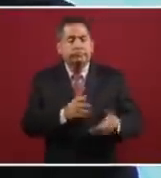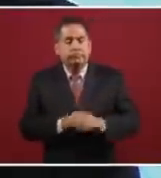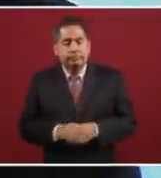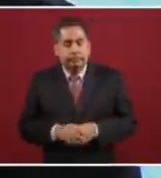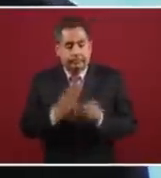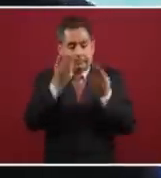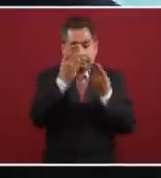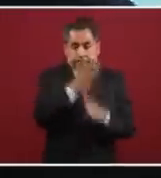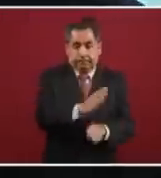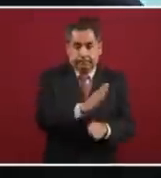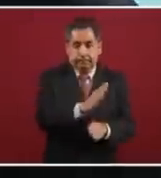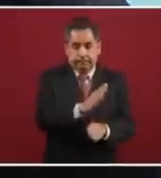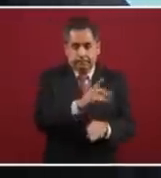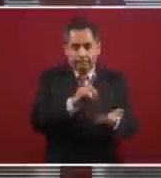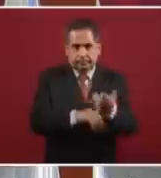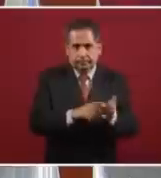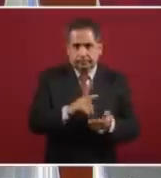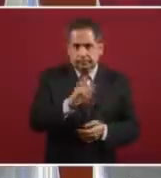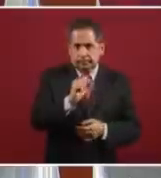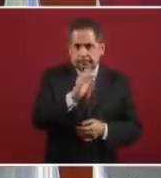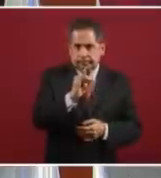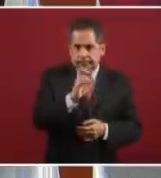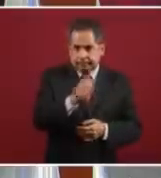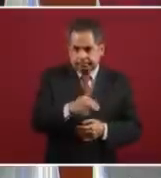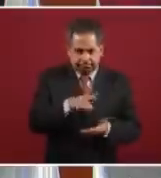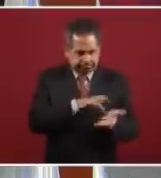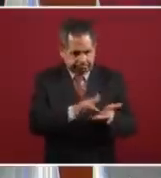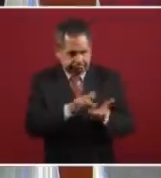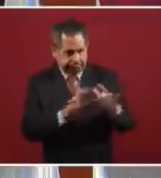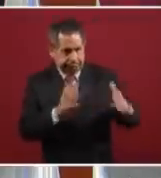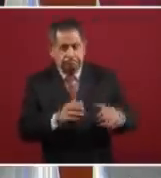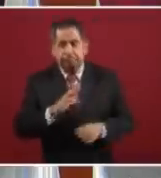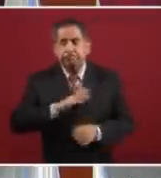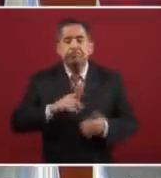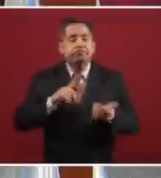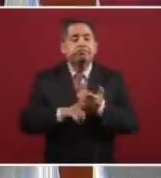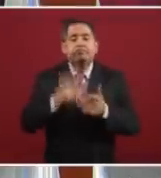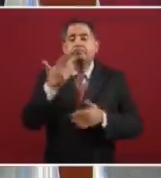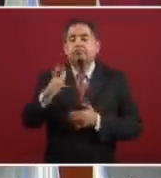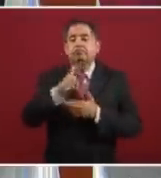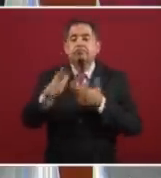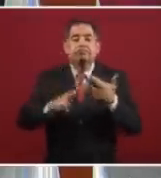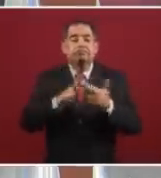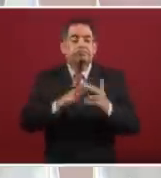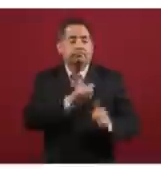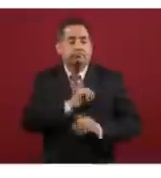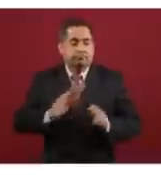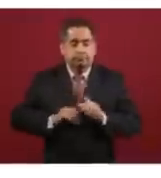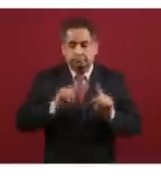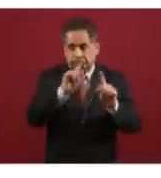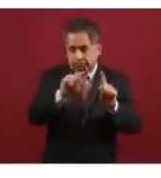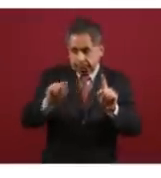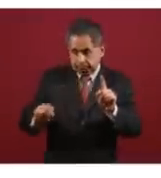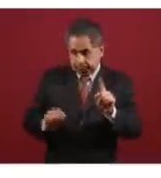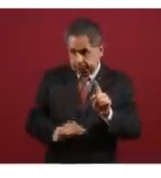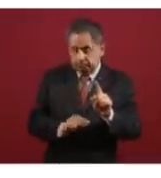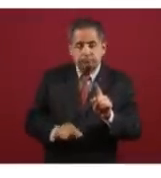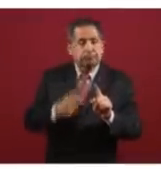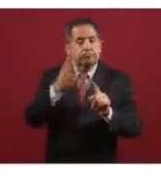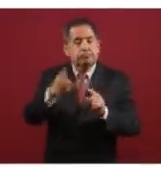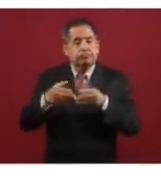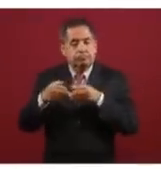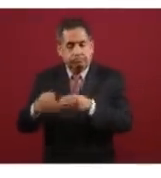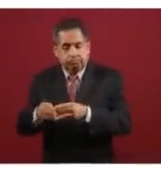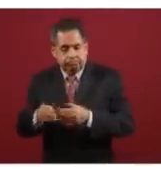de Bienestar Social, como lo pueden ver en la lámina. Hay 10 regiones militares y 3 regiones navales que les dan